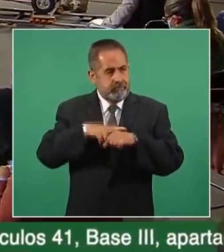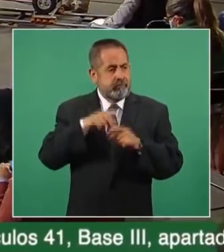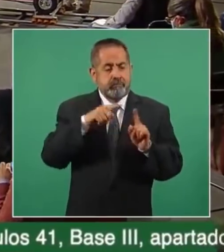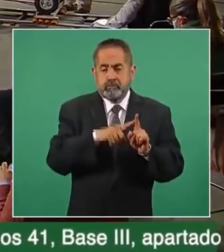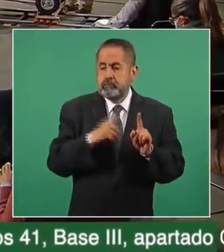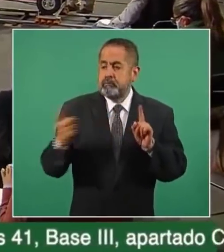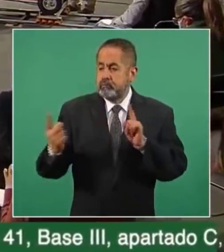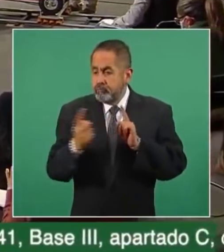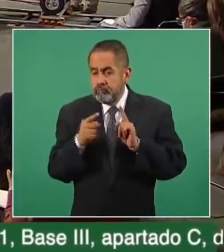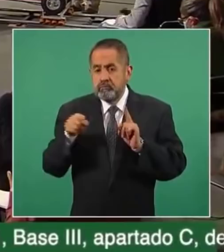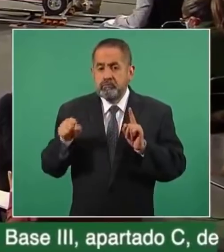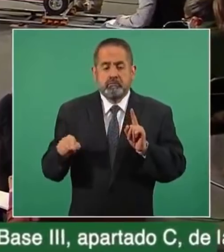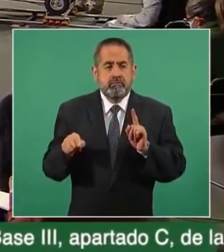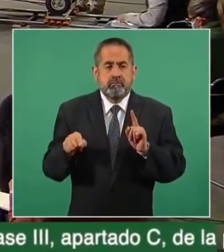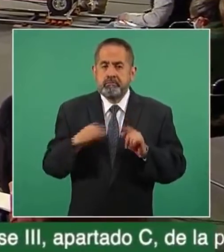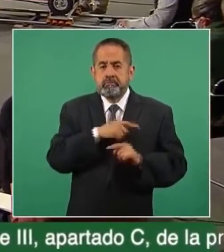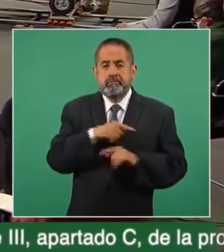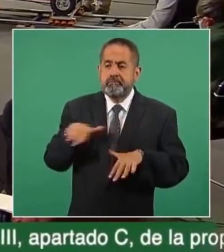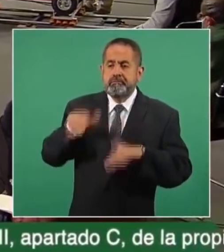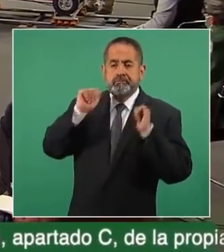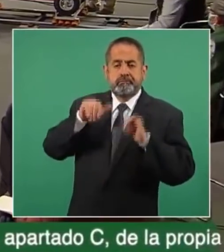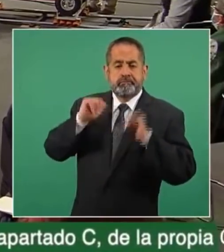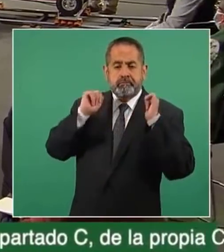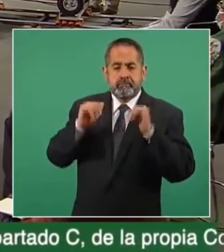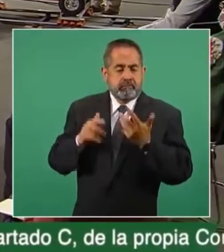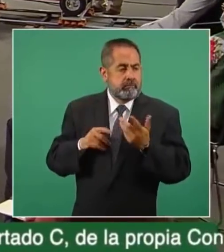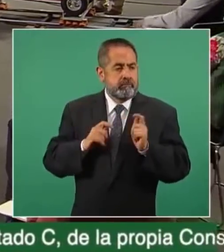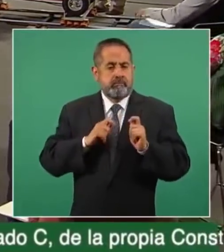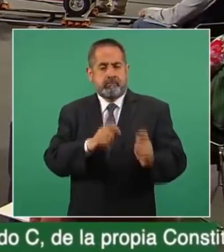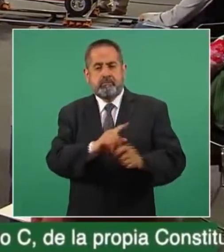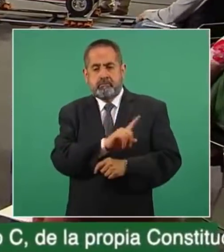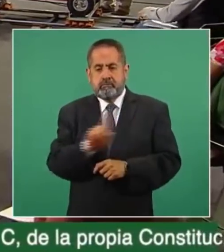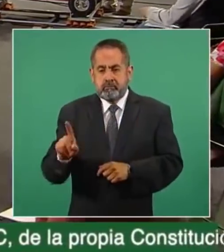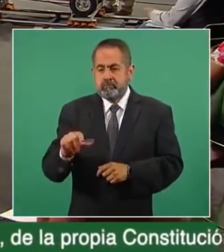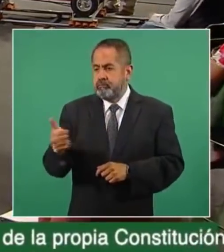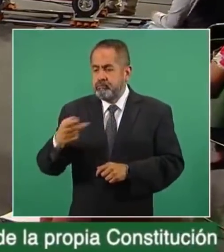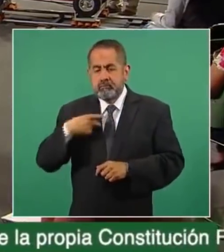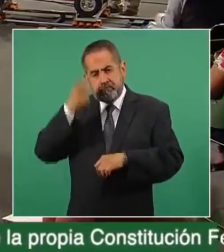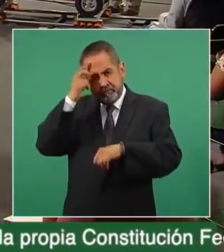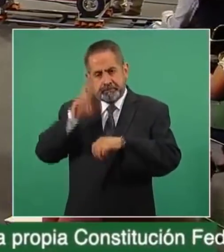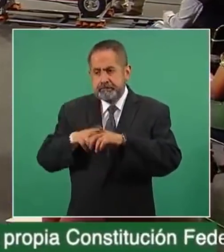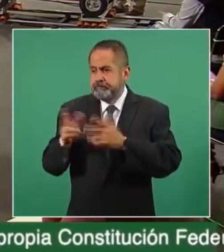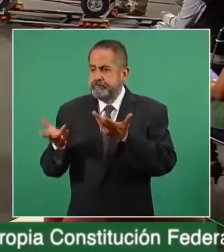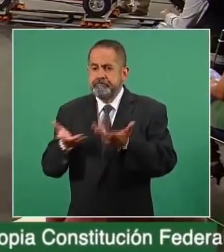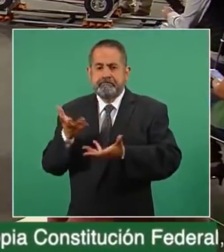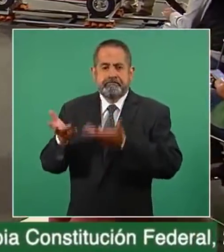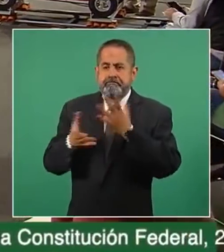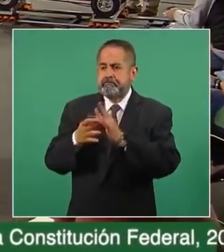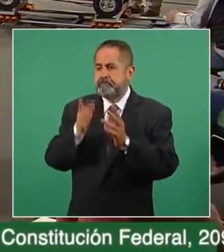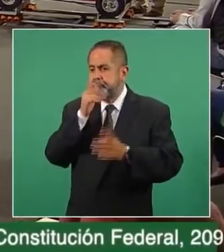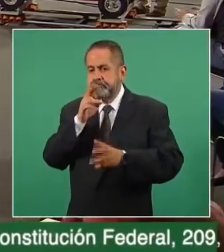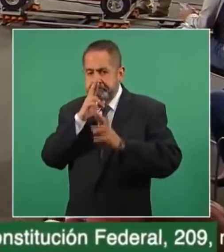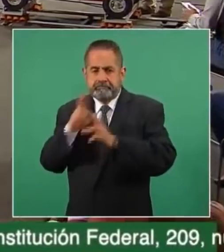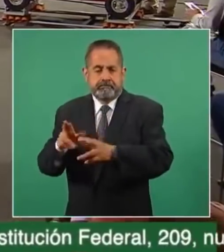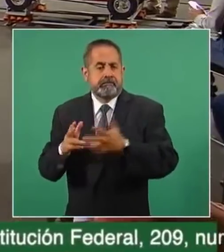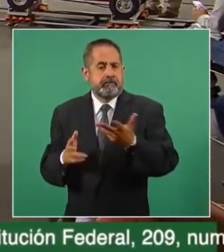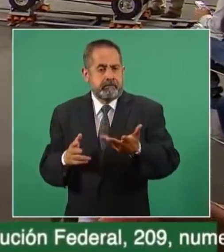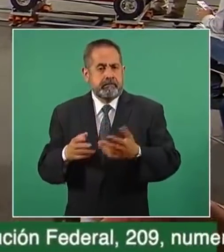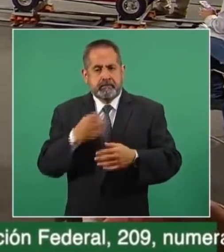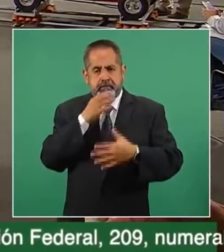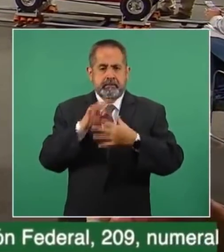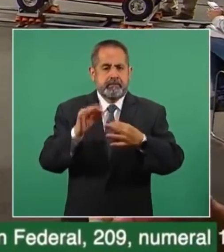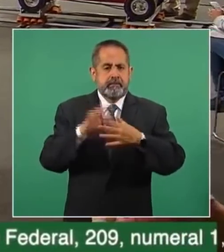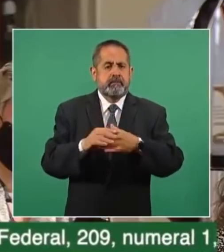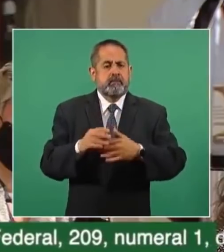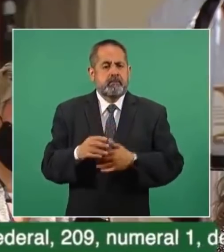el funcionario no dio la cara fueron mantenidos por directivos de la institución quienes no dieron solución y aseguraron